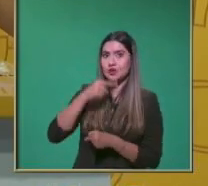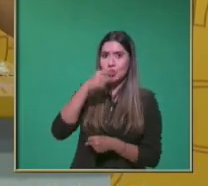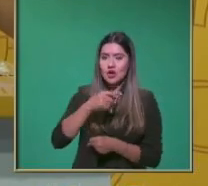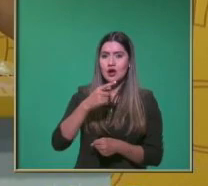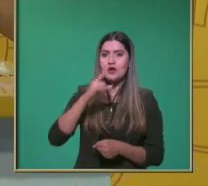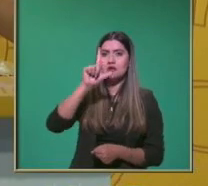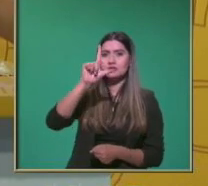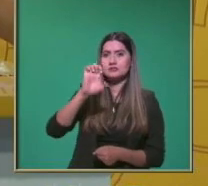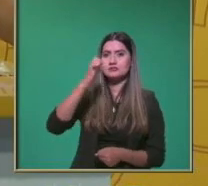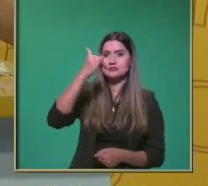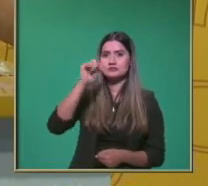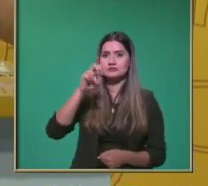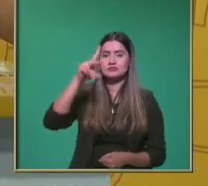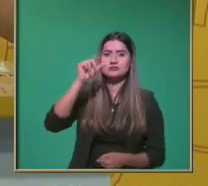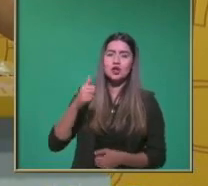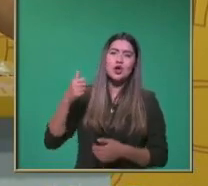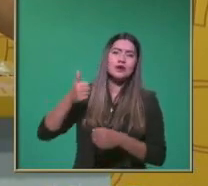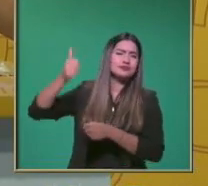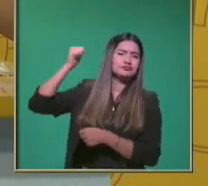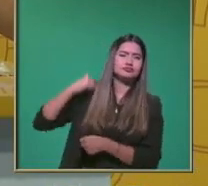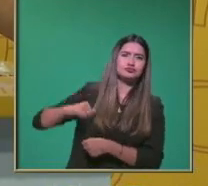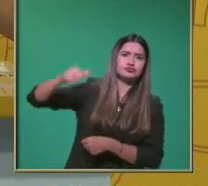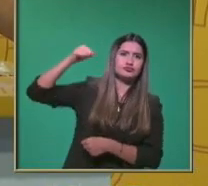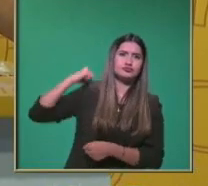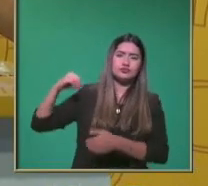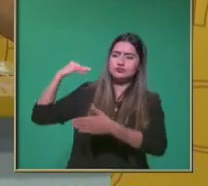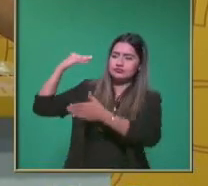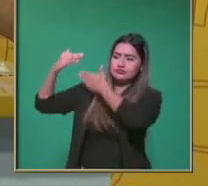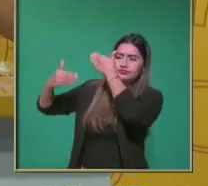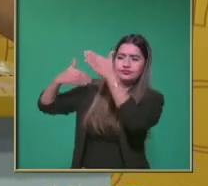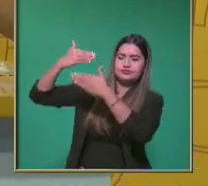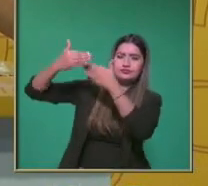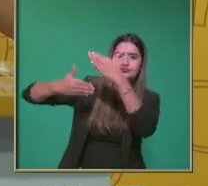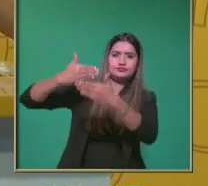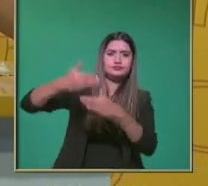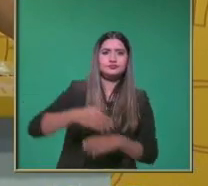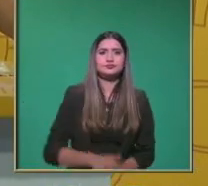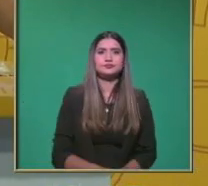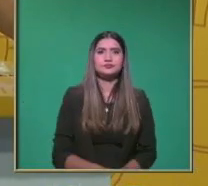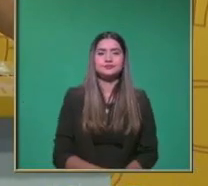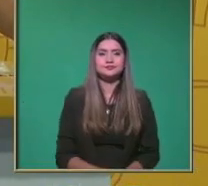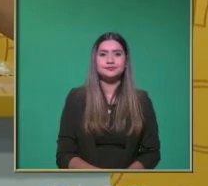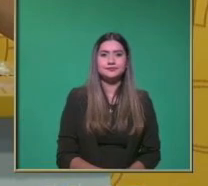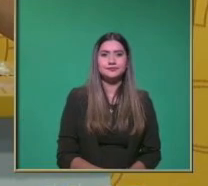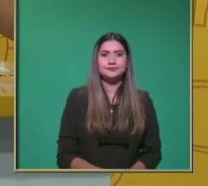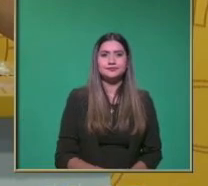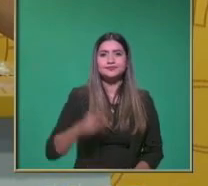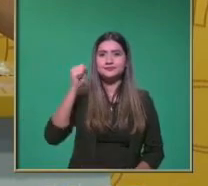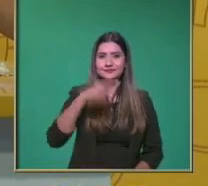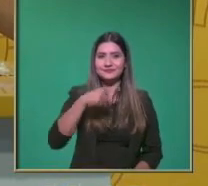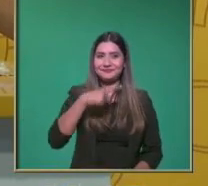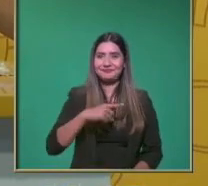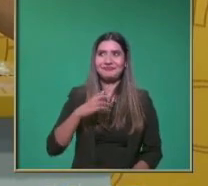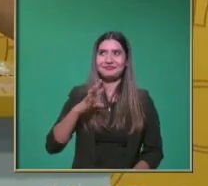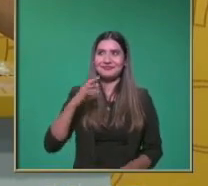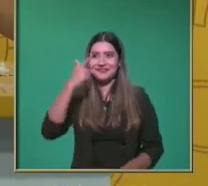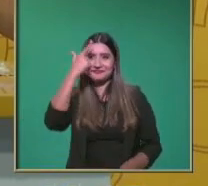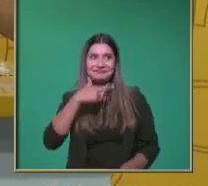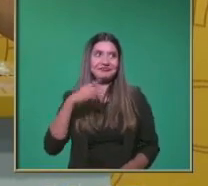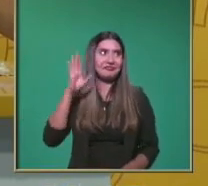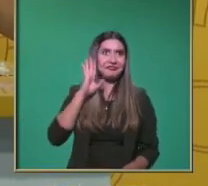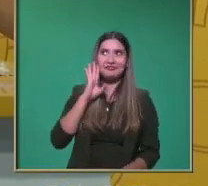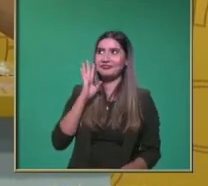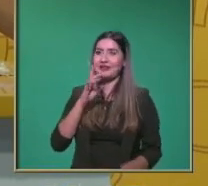van de generación en generación. Y yo creo que muchas veces hasta hemos escuchado a la llorona, maestra, en nuestros sueños. Ay, sí, a